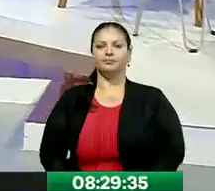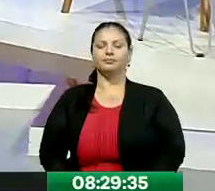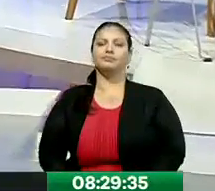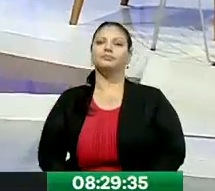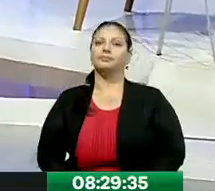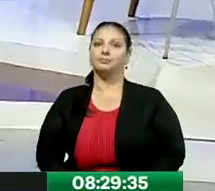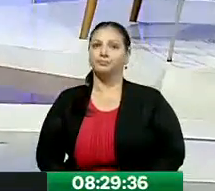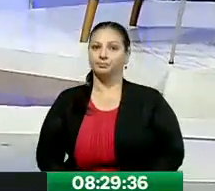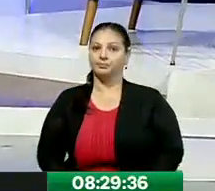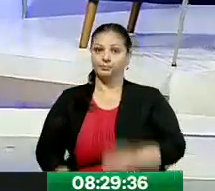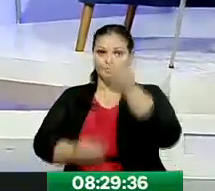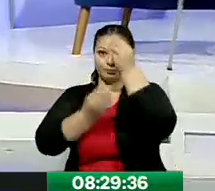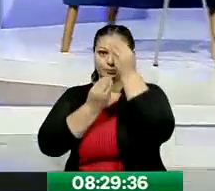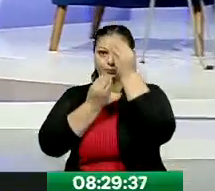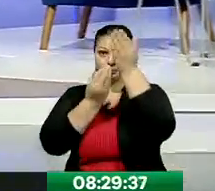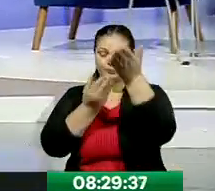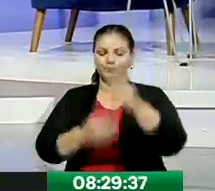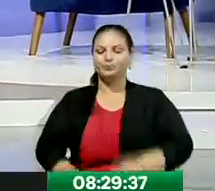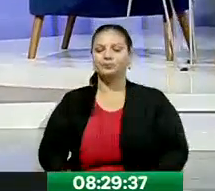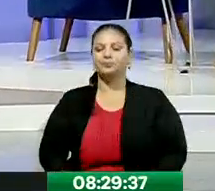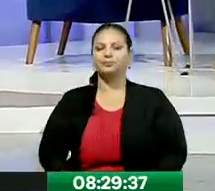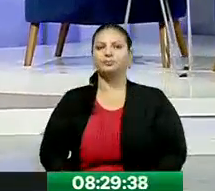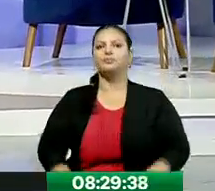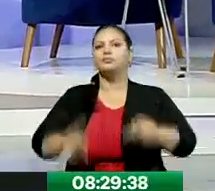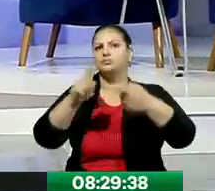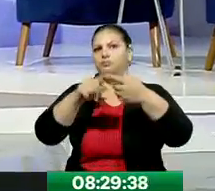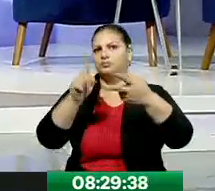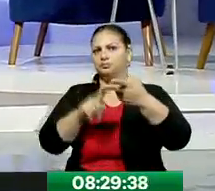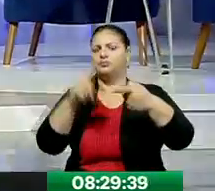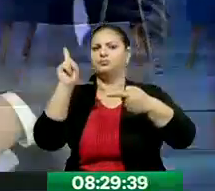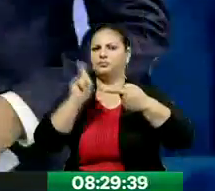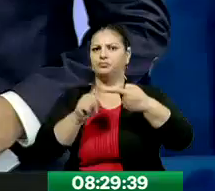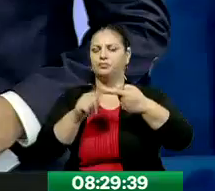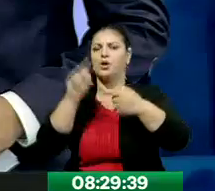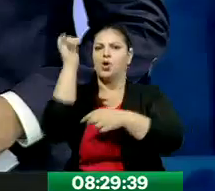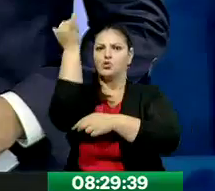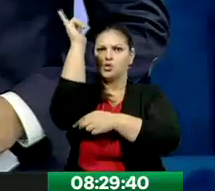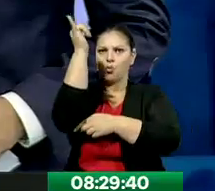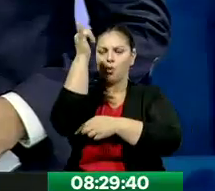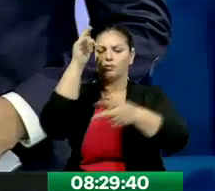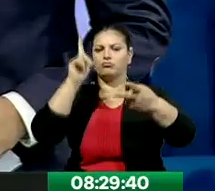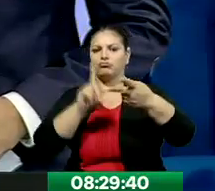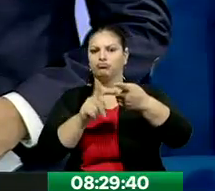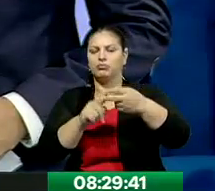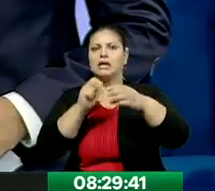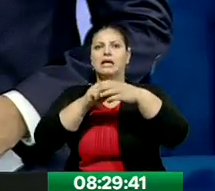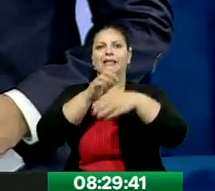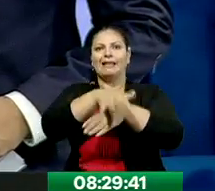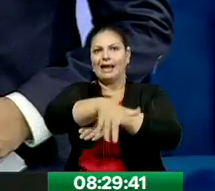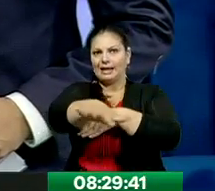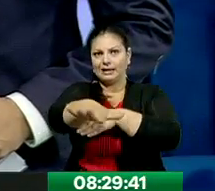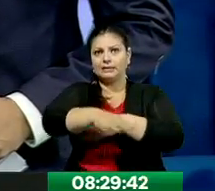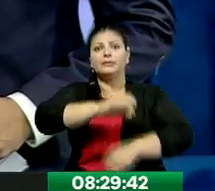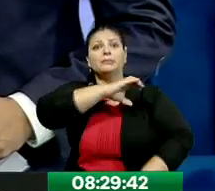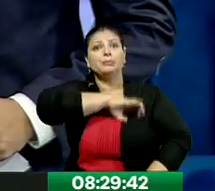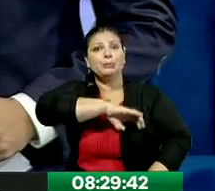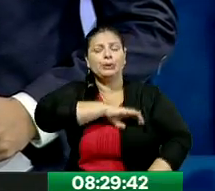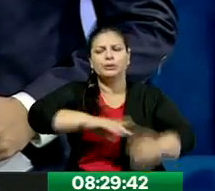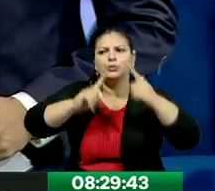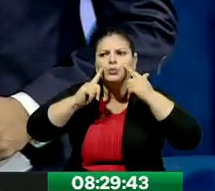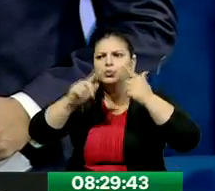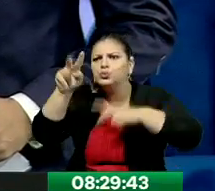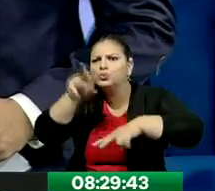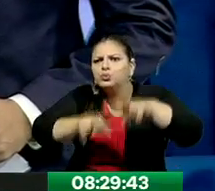Muy bien, la policía antinarcóticos decomisó droga durante la operación Impacto 291 ejecutado en los cantones